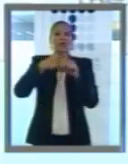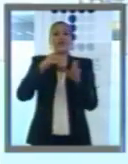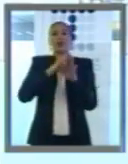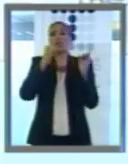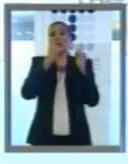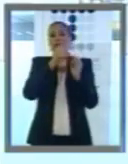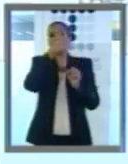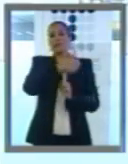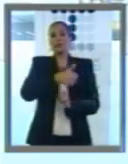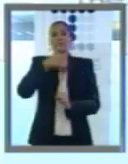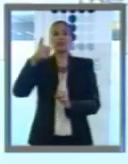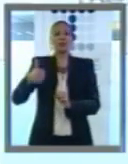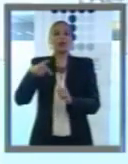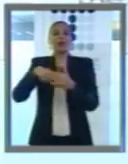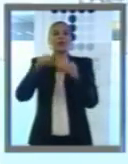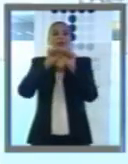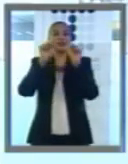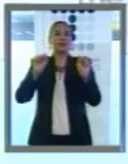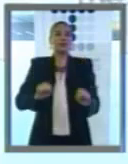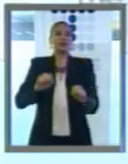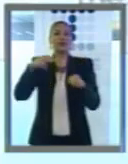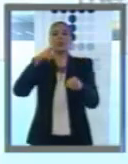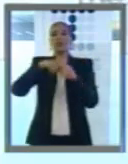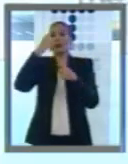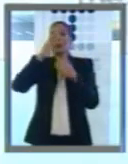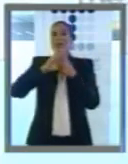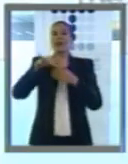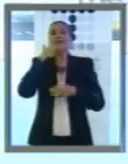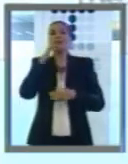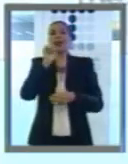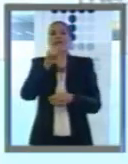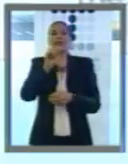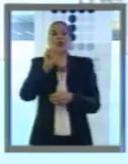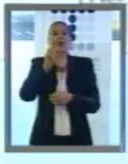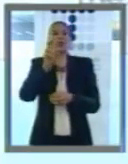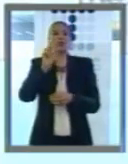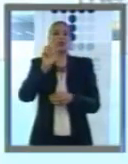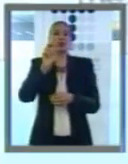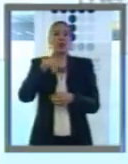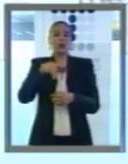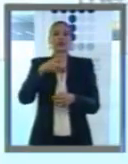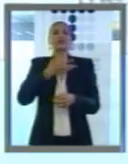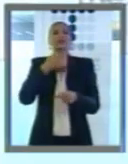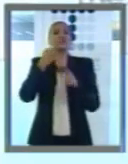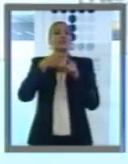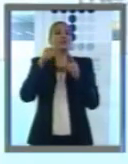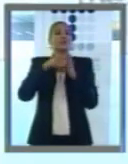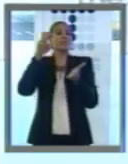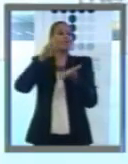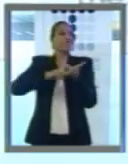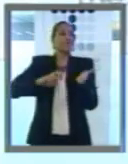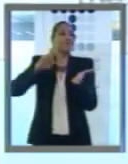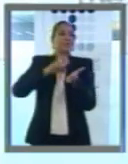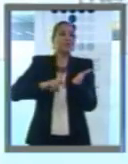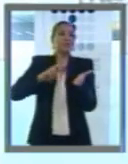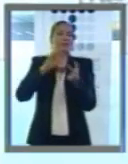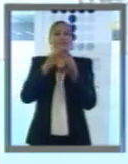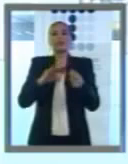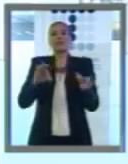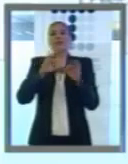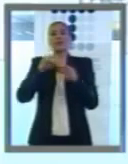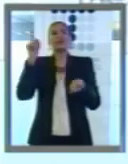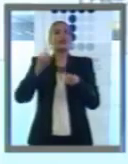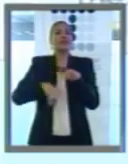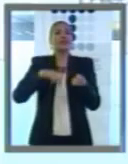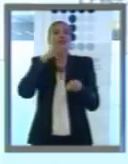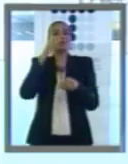que conforman el Sistema Nacional Anticorrupción y sobre todo tiene medidas correctivas y punitivas, y bueno,